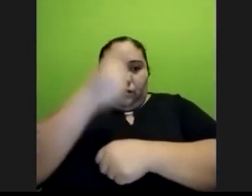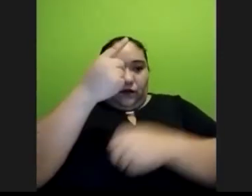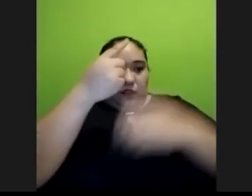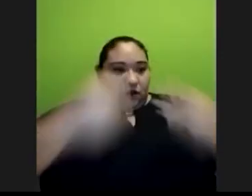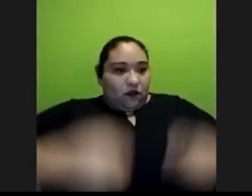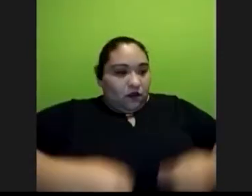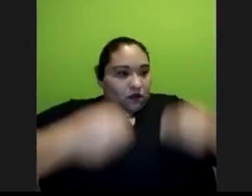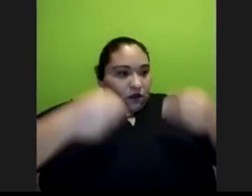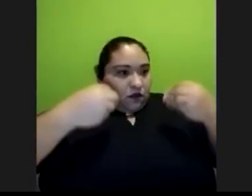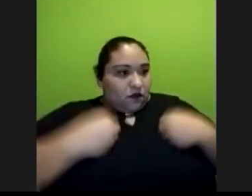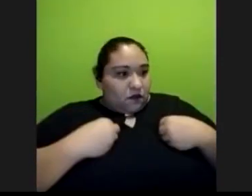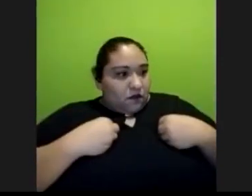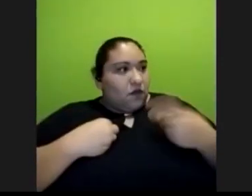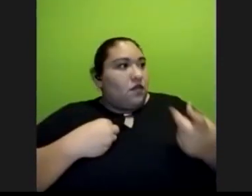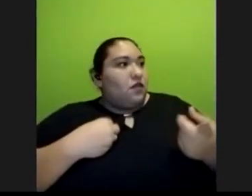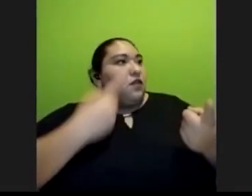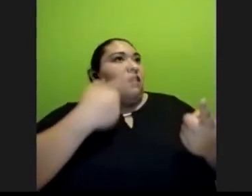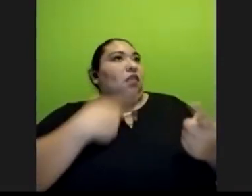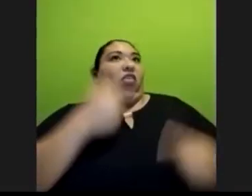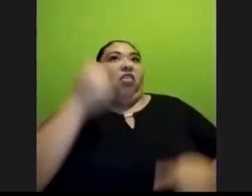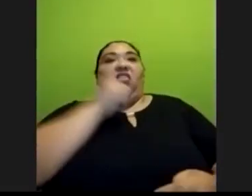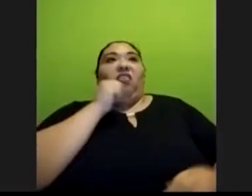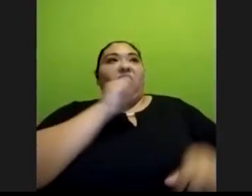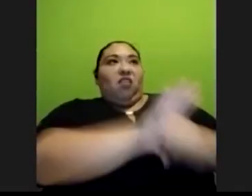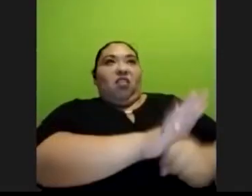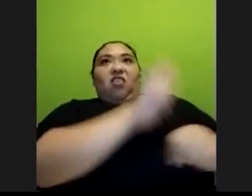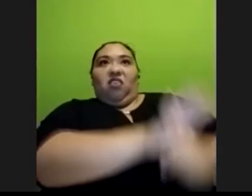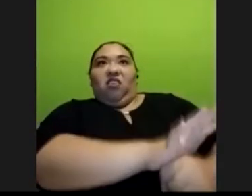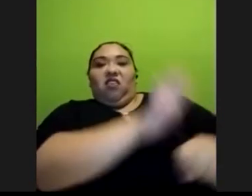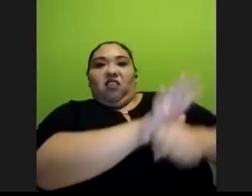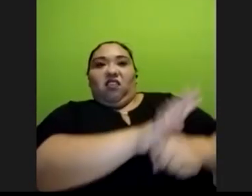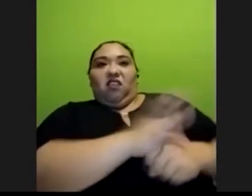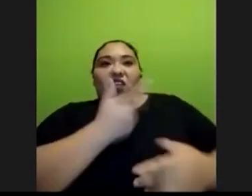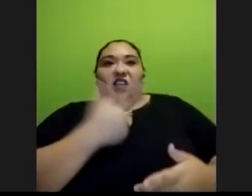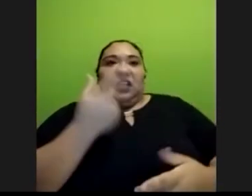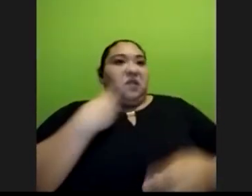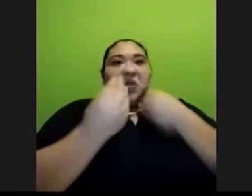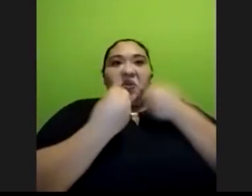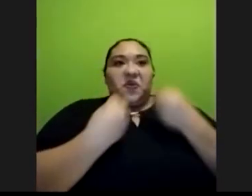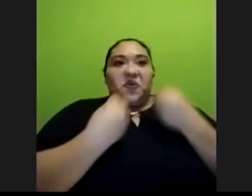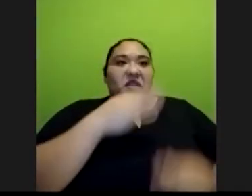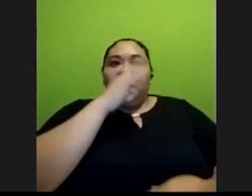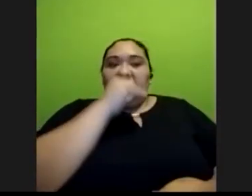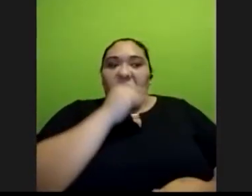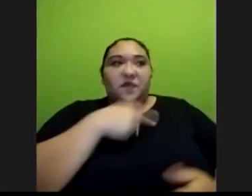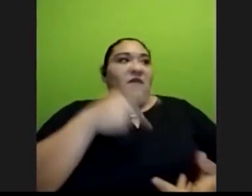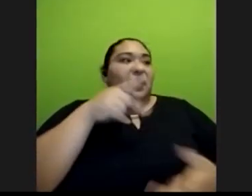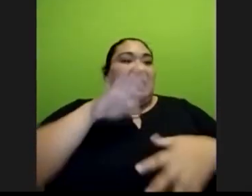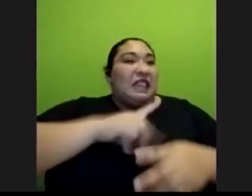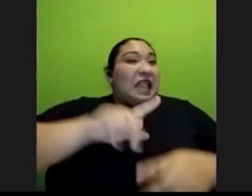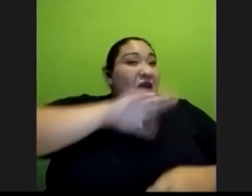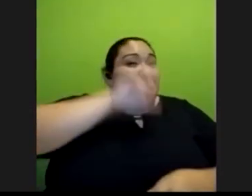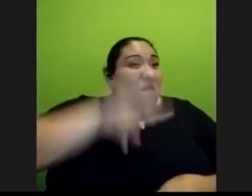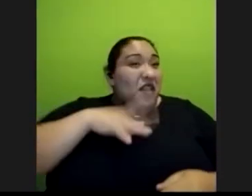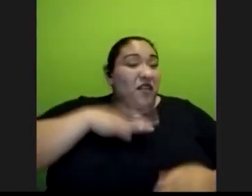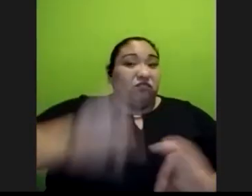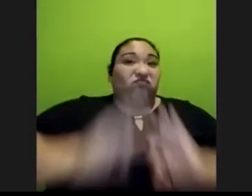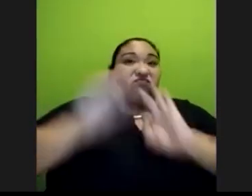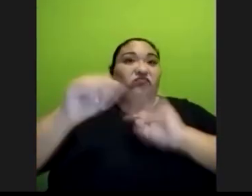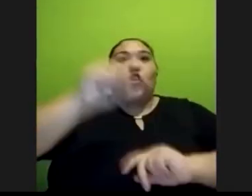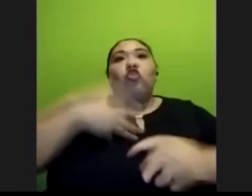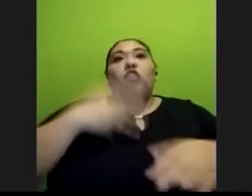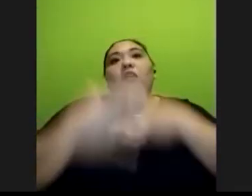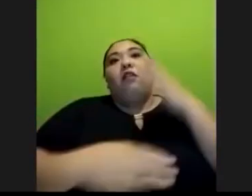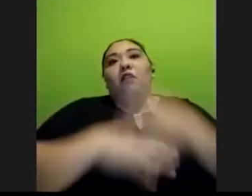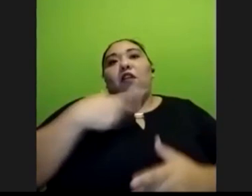o el acceso a las visitas, y al contrario, la gente sintiéndose muy amenazada y haciendo eso. Ahora, ¿qué vemos nosotros como